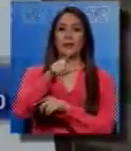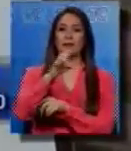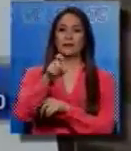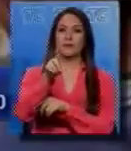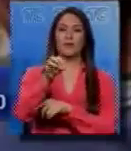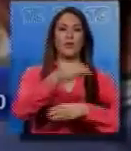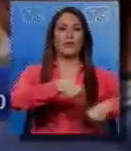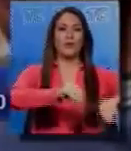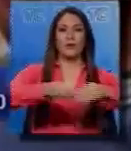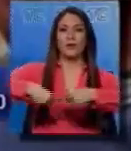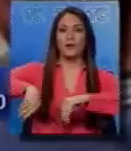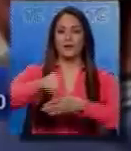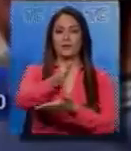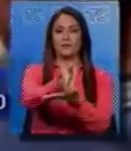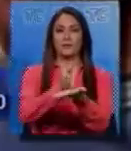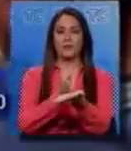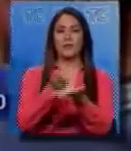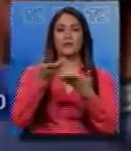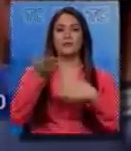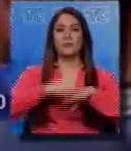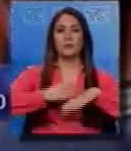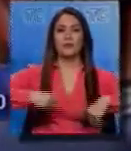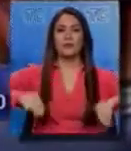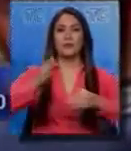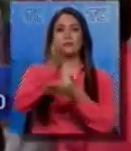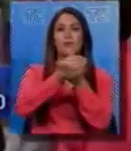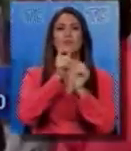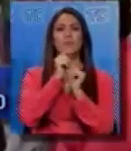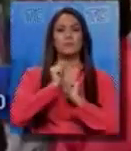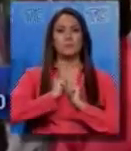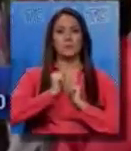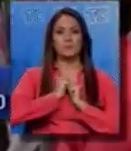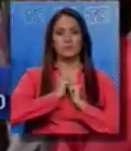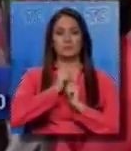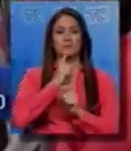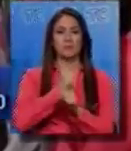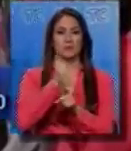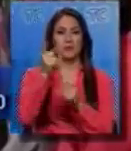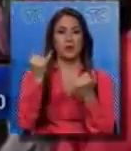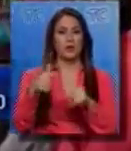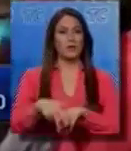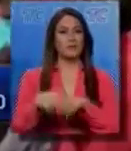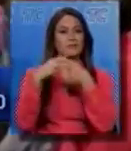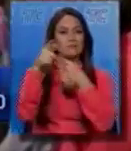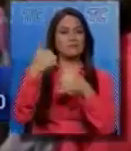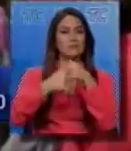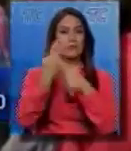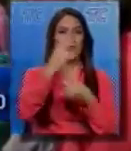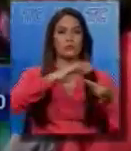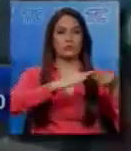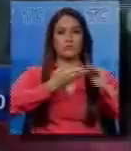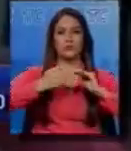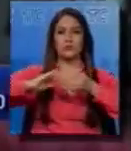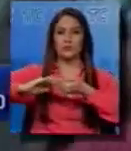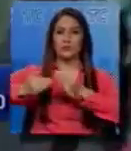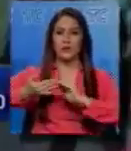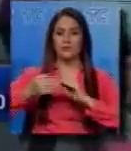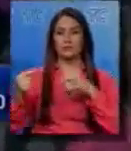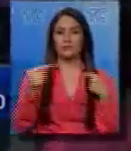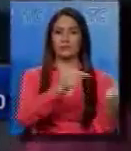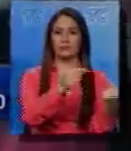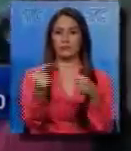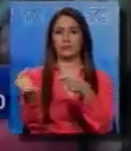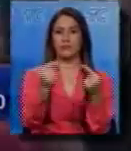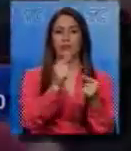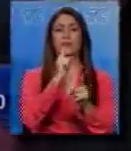delimitación territorial de 7.000 hectáreas de terreno. La reunión desembocó en inconvenientes entre dos comunidades. Agresiones y